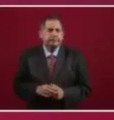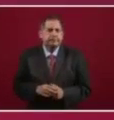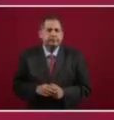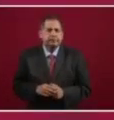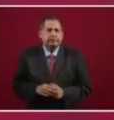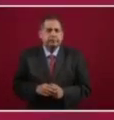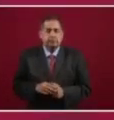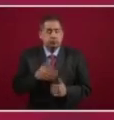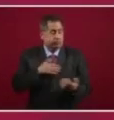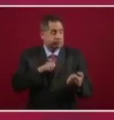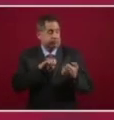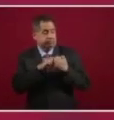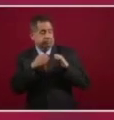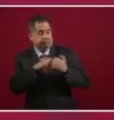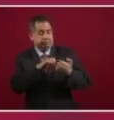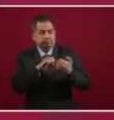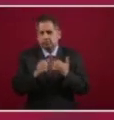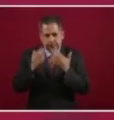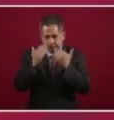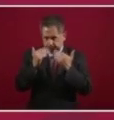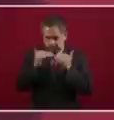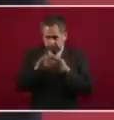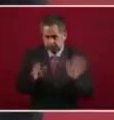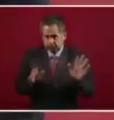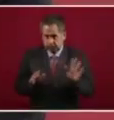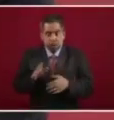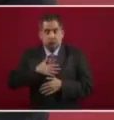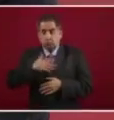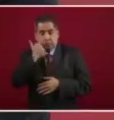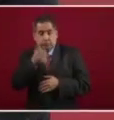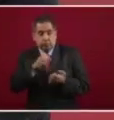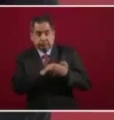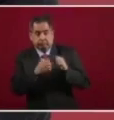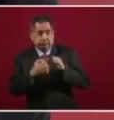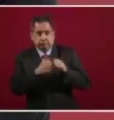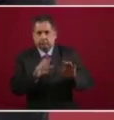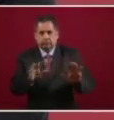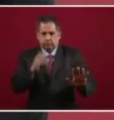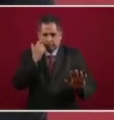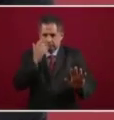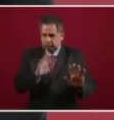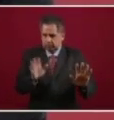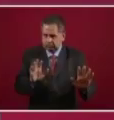no tengo enemigos, ni quiero tenerlos,